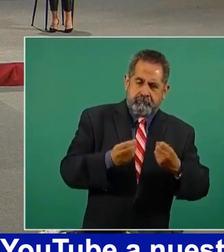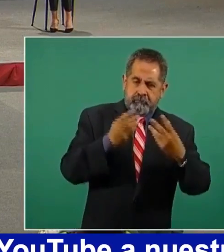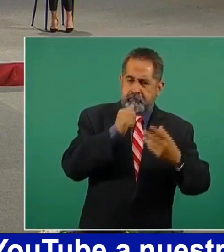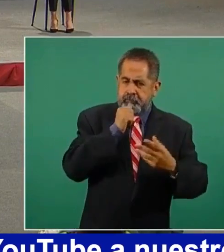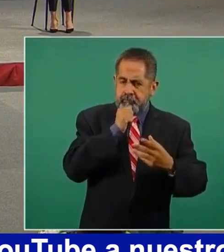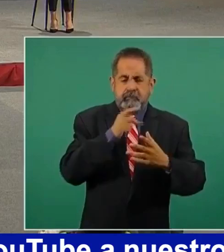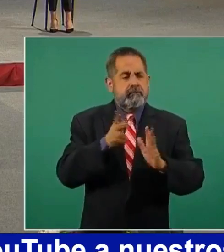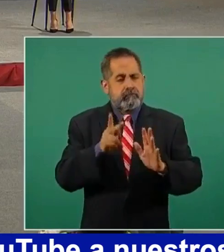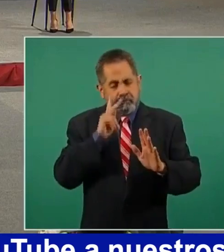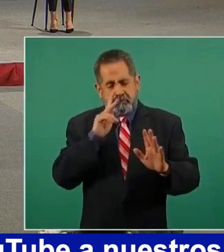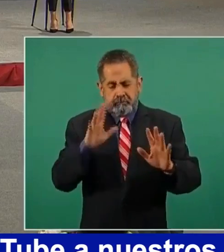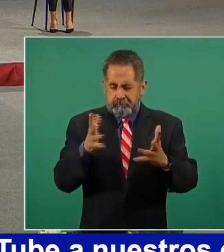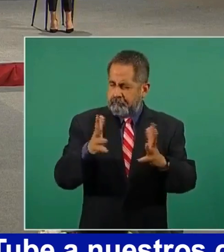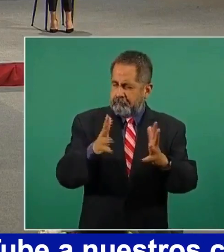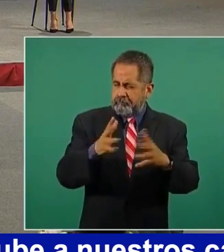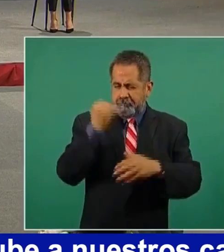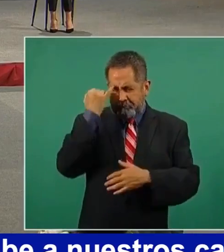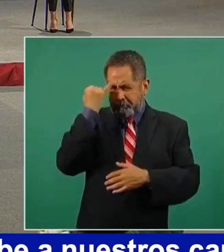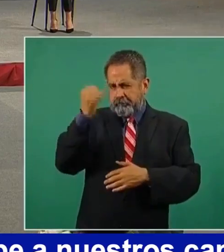pero da una idea.